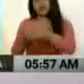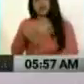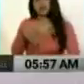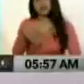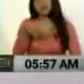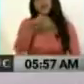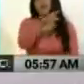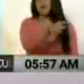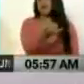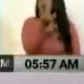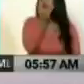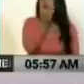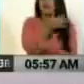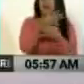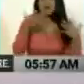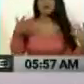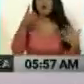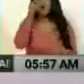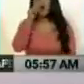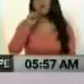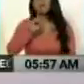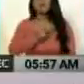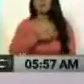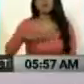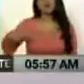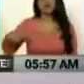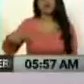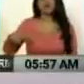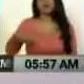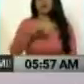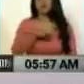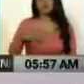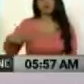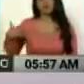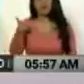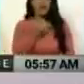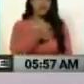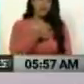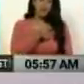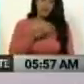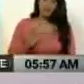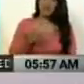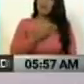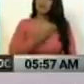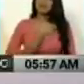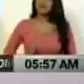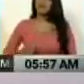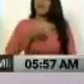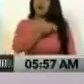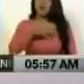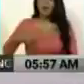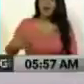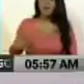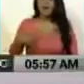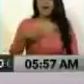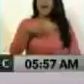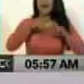Errores graves que cometió George Bush y que lamentablemente el presidente Obama